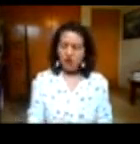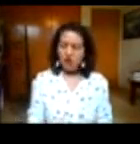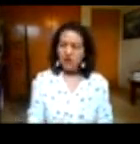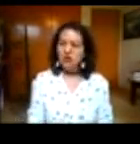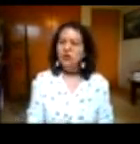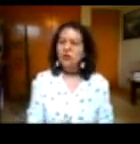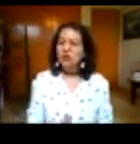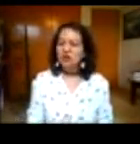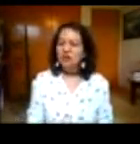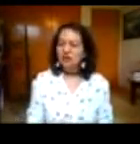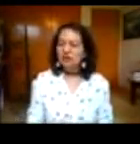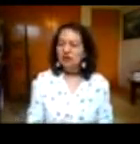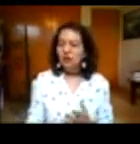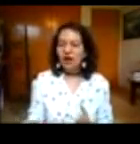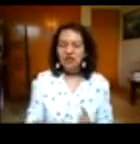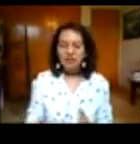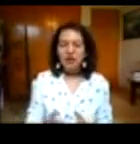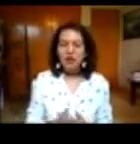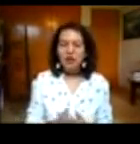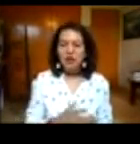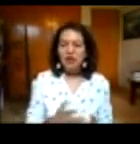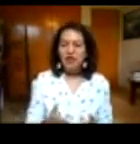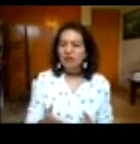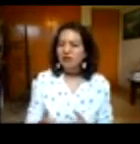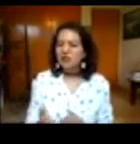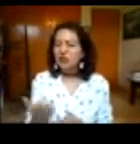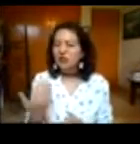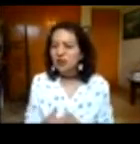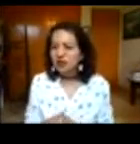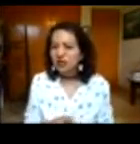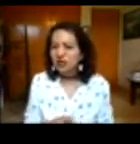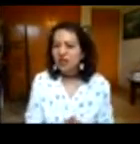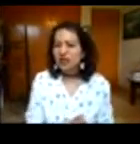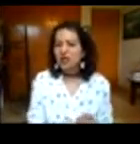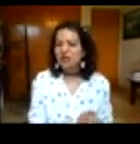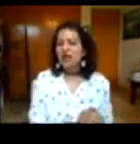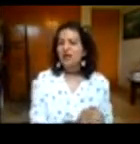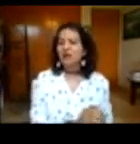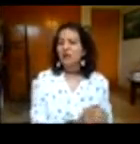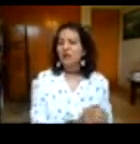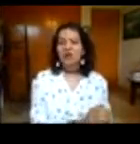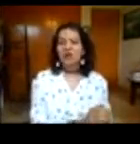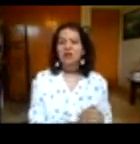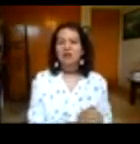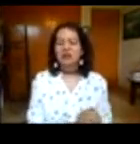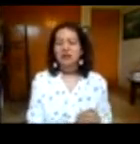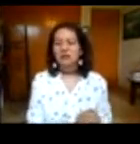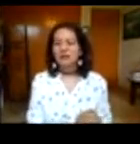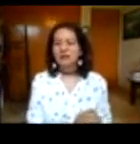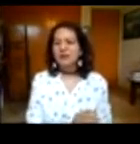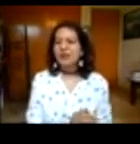el Congreso establecieron plazas para poder activar. Si podemos pasar al checklist, Aldo,